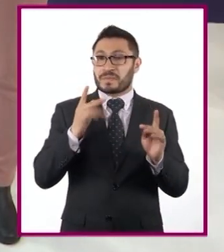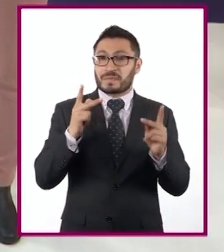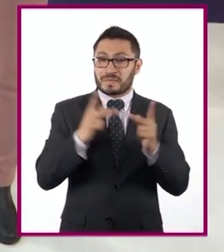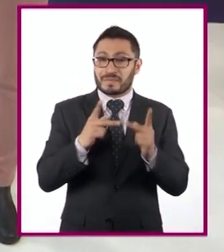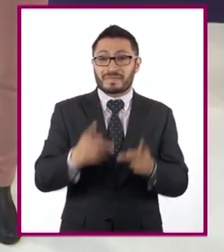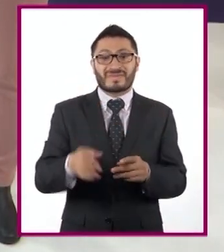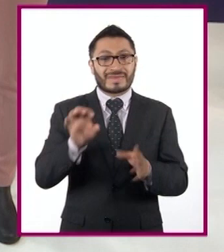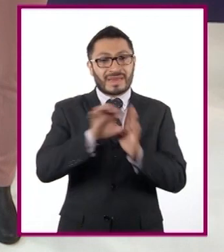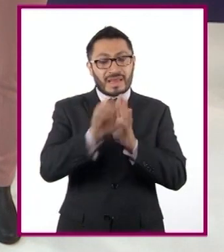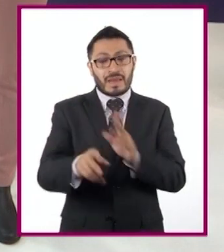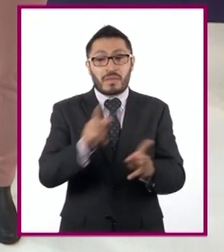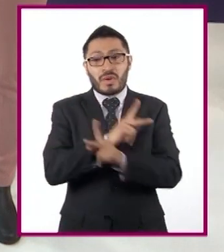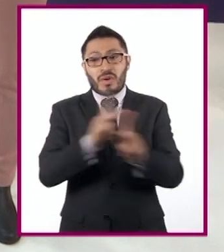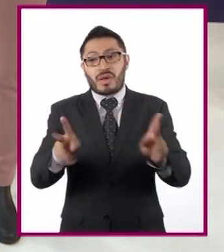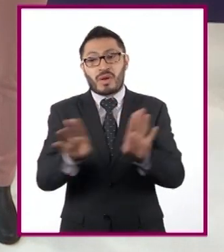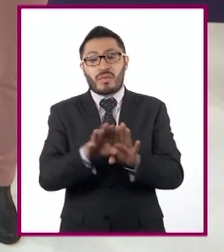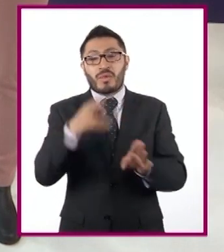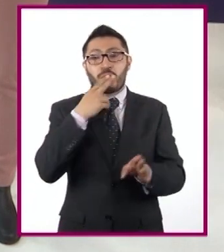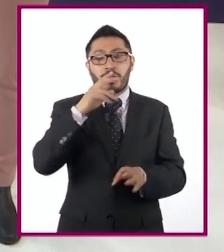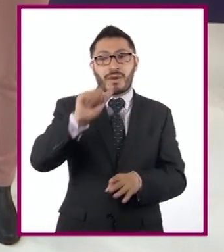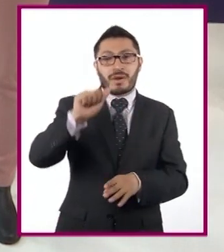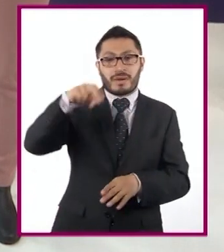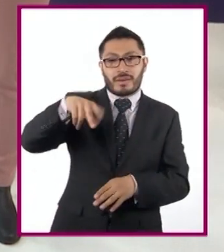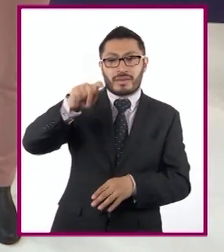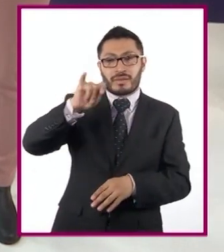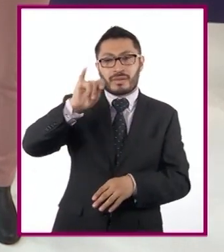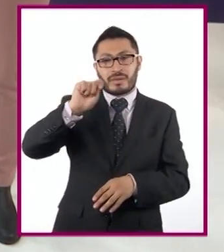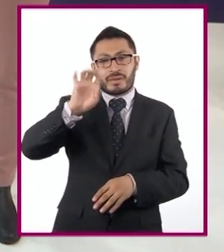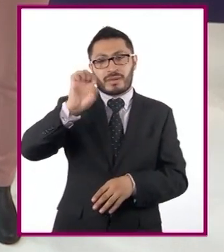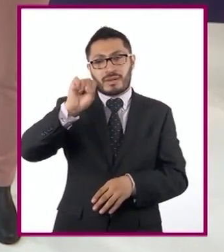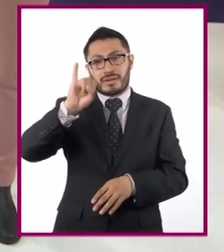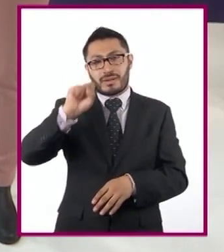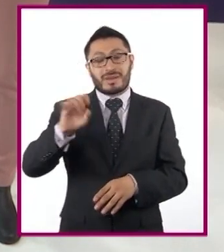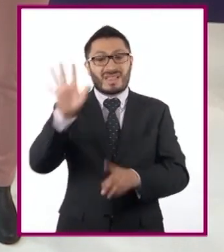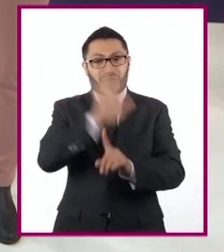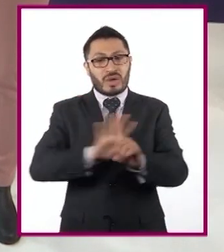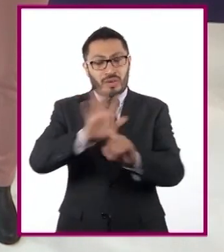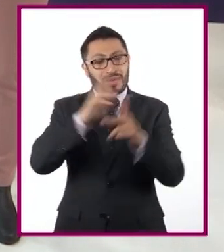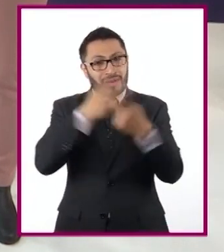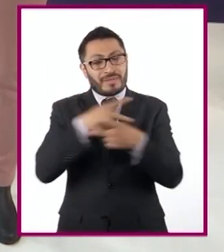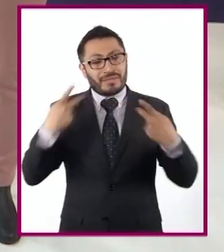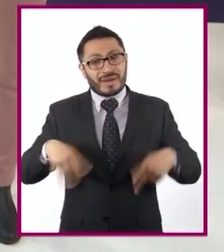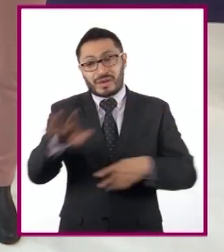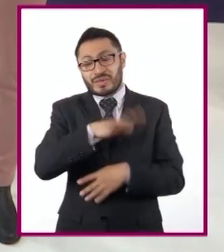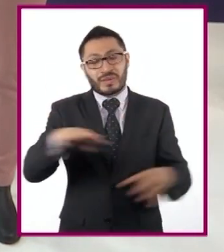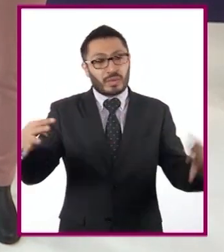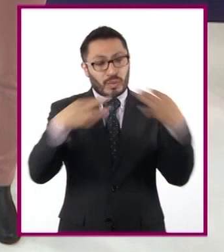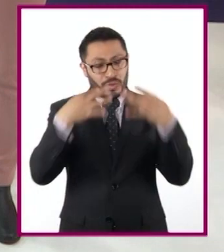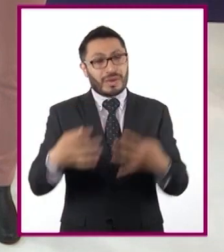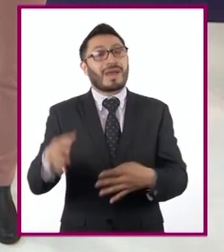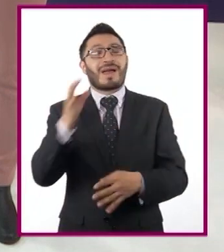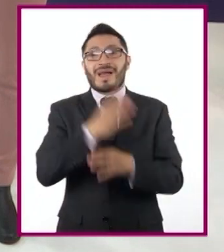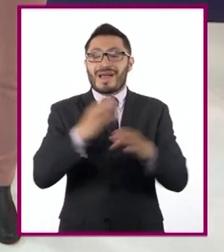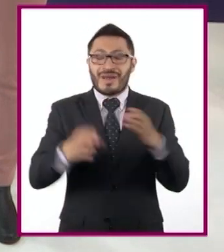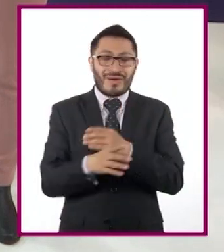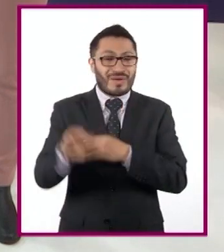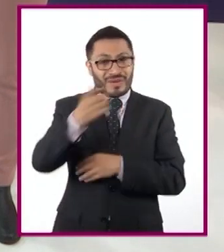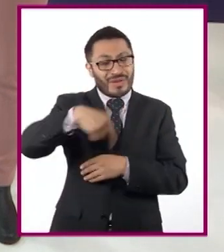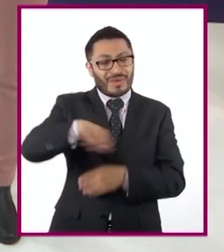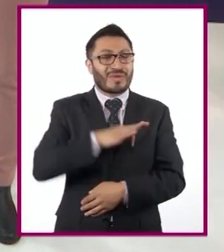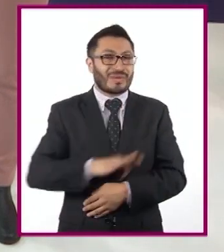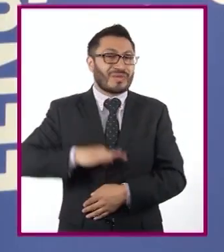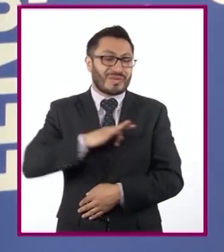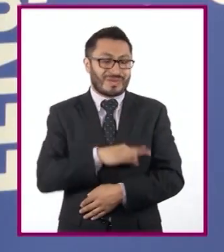la publicidad utiliza la antítesis para convencer al público de que su producto puede hacerlo feliz o causar su